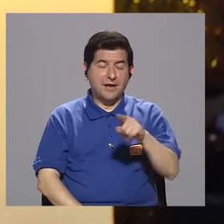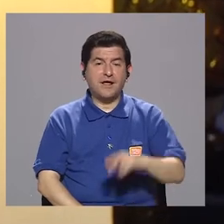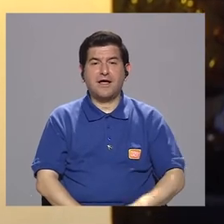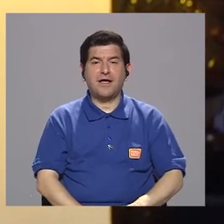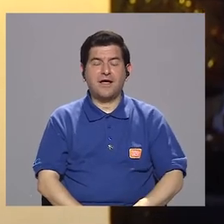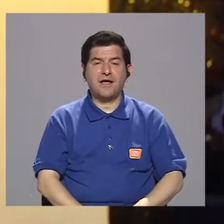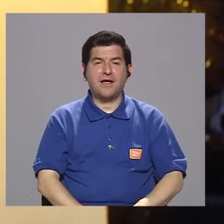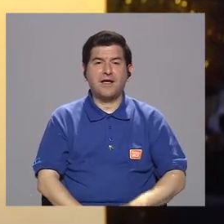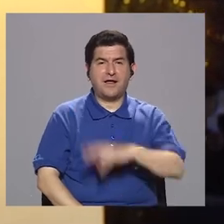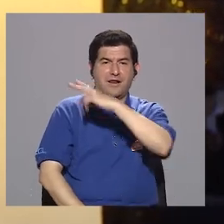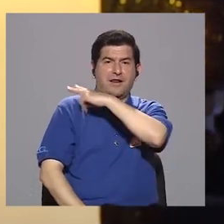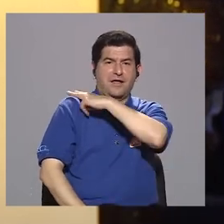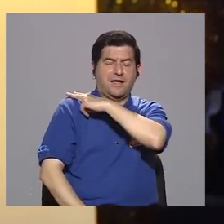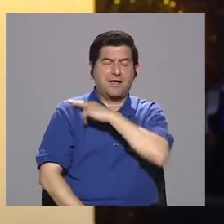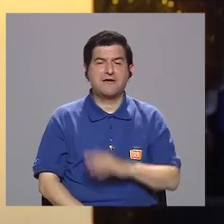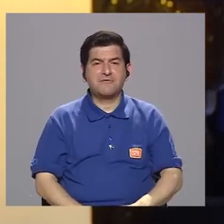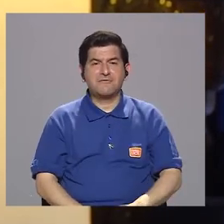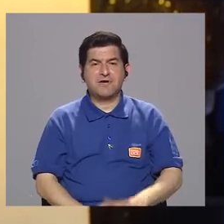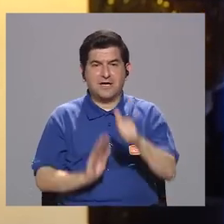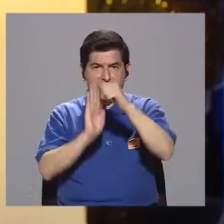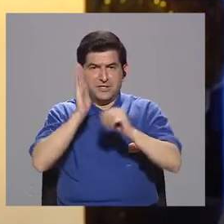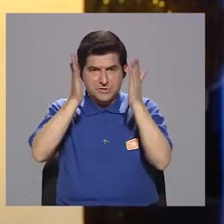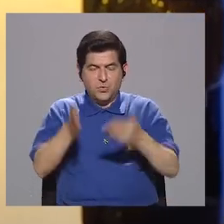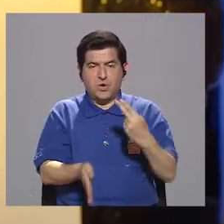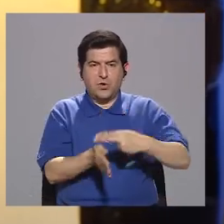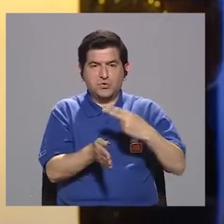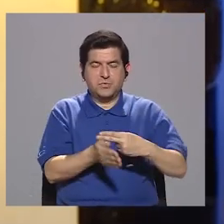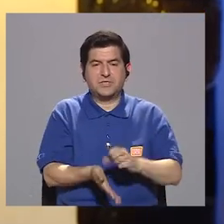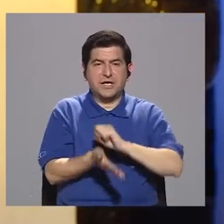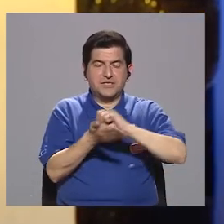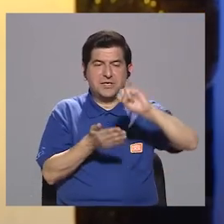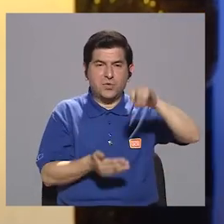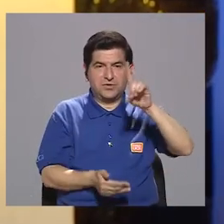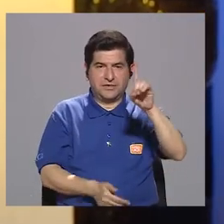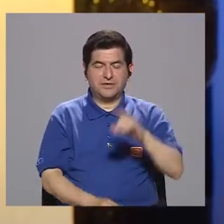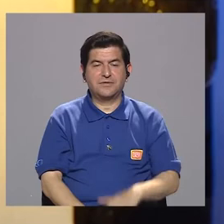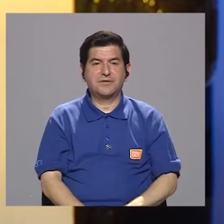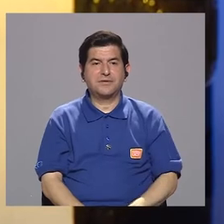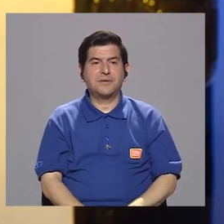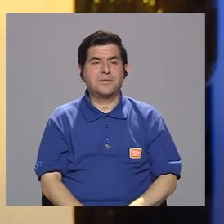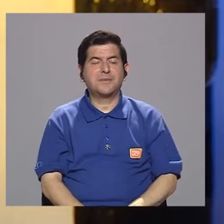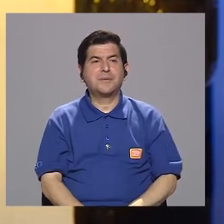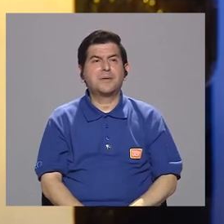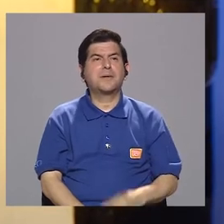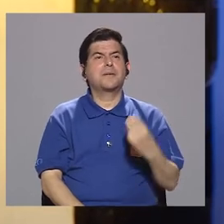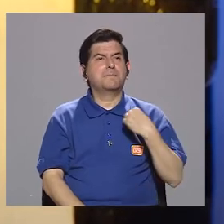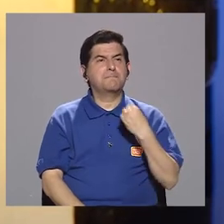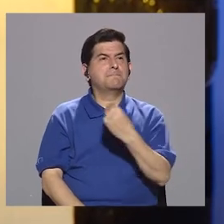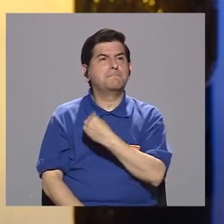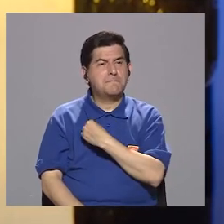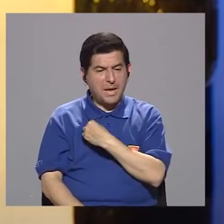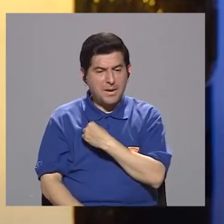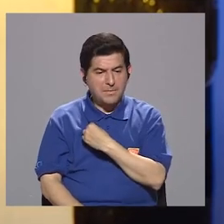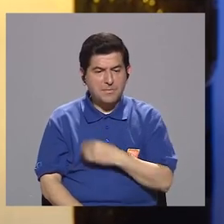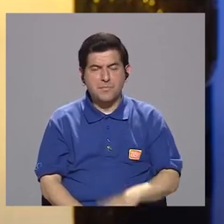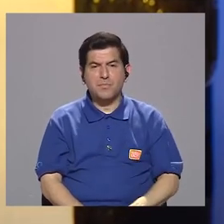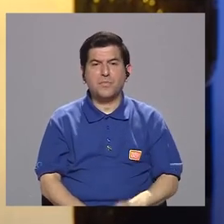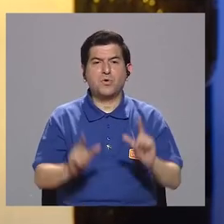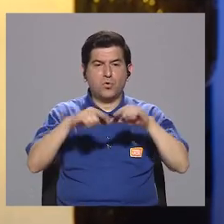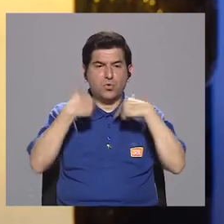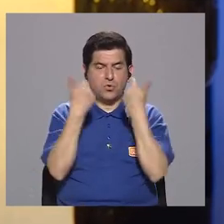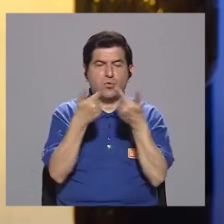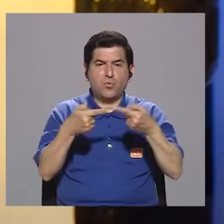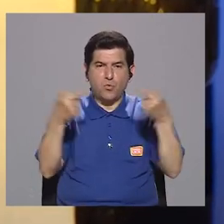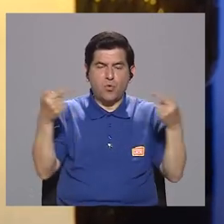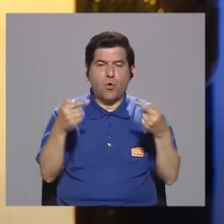jefe de cirujanos del Hospital San Juan de Dios, fue miembro de la Junta contra el